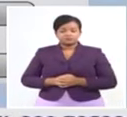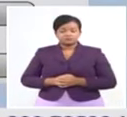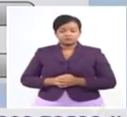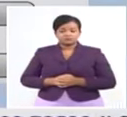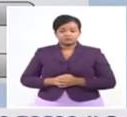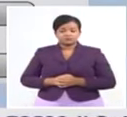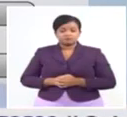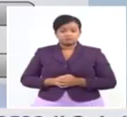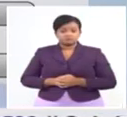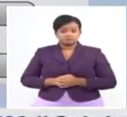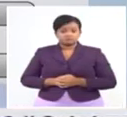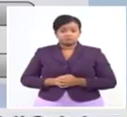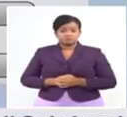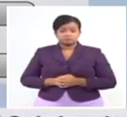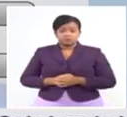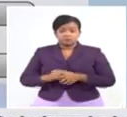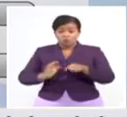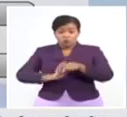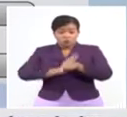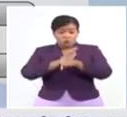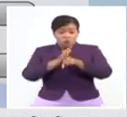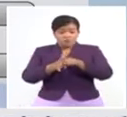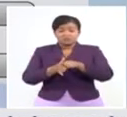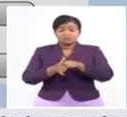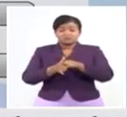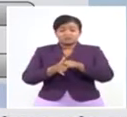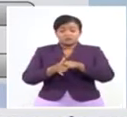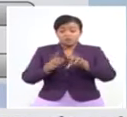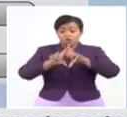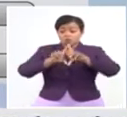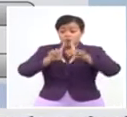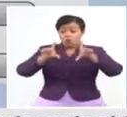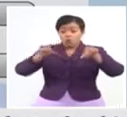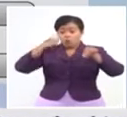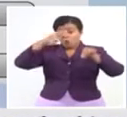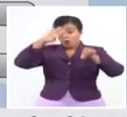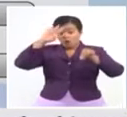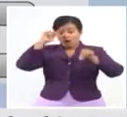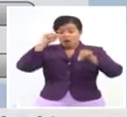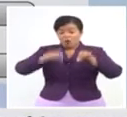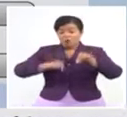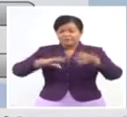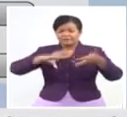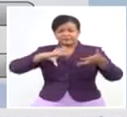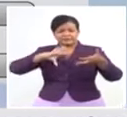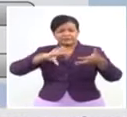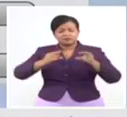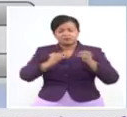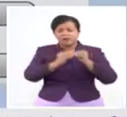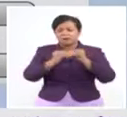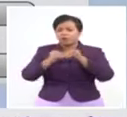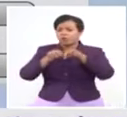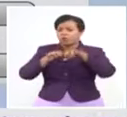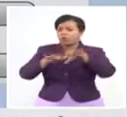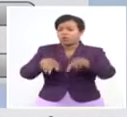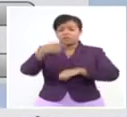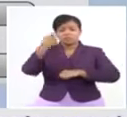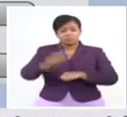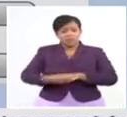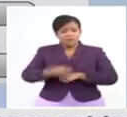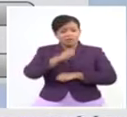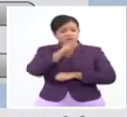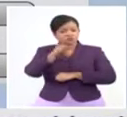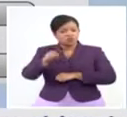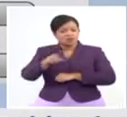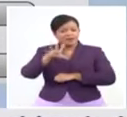Una transmisión y una complejidad epidemiológica que vale la pena que las personas reflexionen sobre este